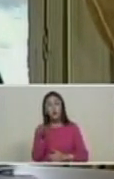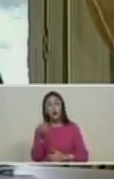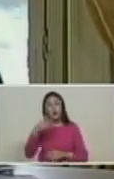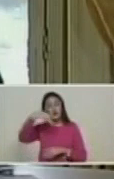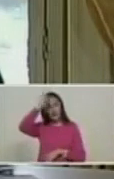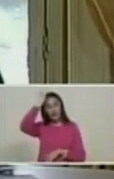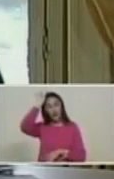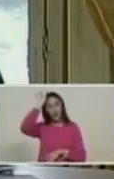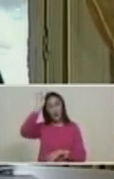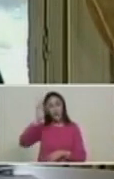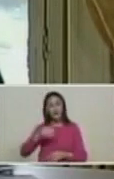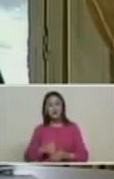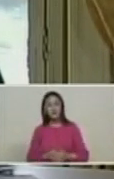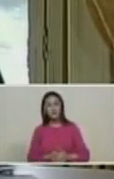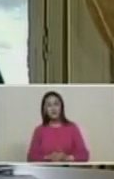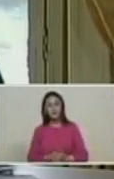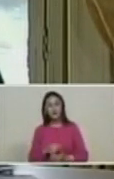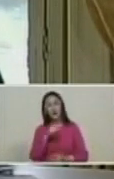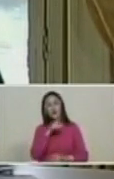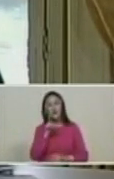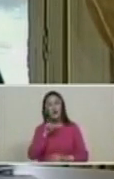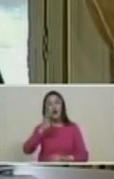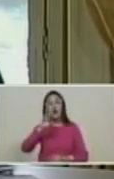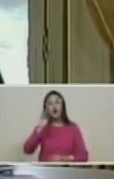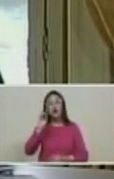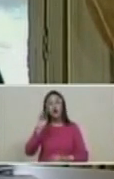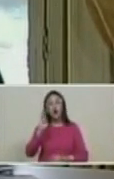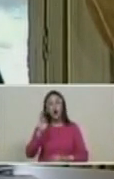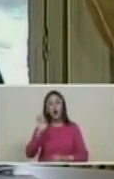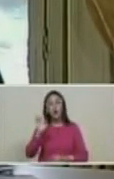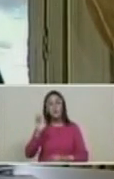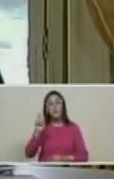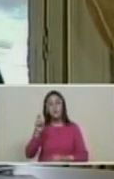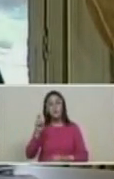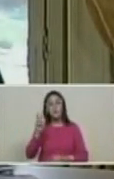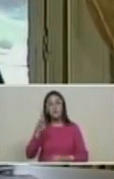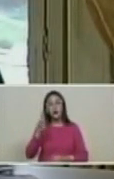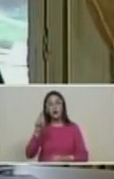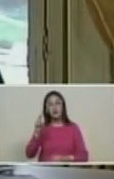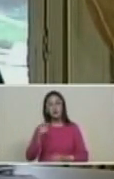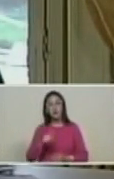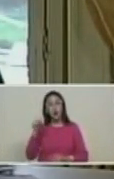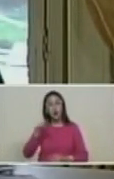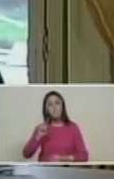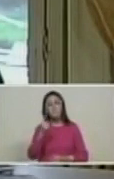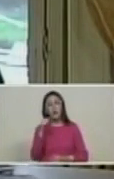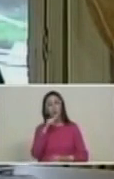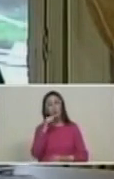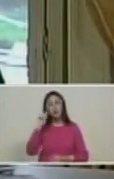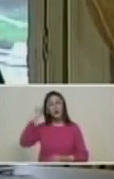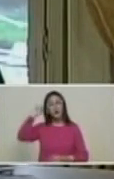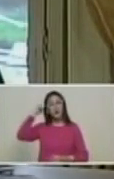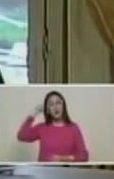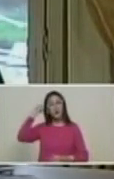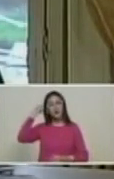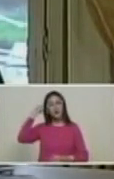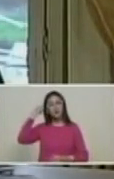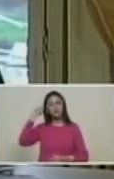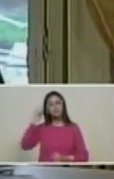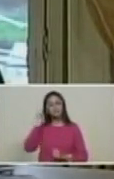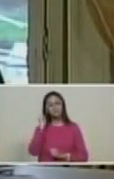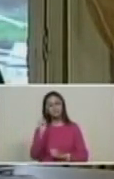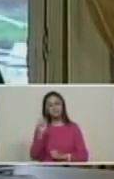Serra. Hoy, 1 de octubre, estamos recordando y conmemorando el